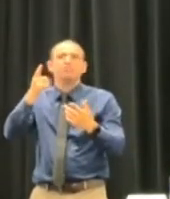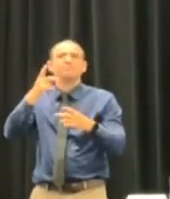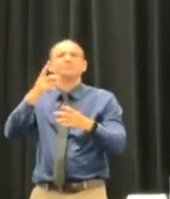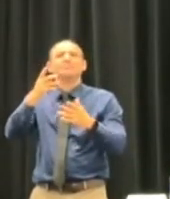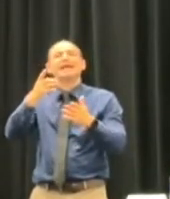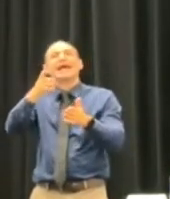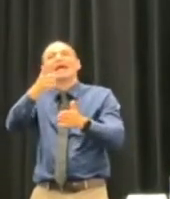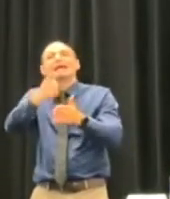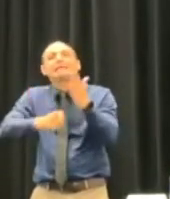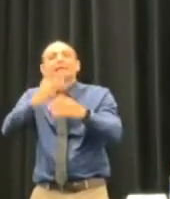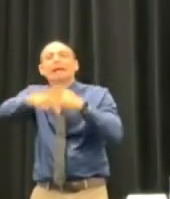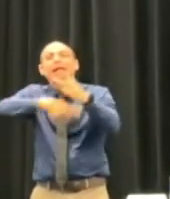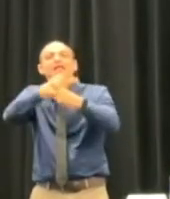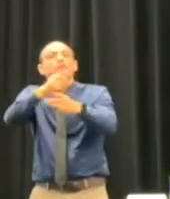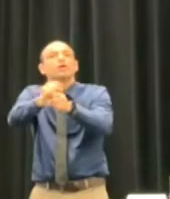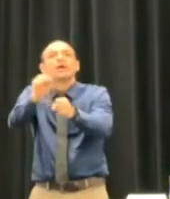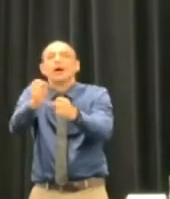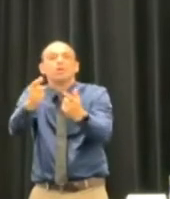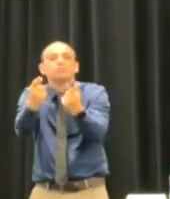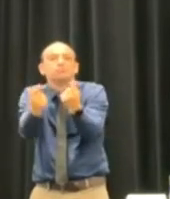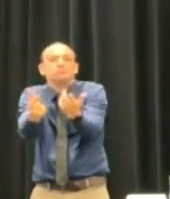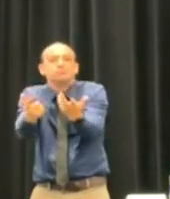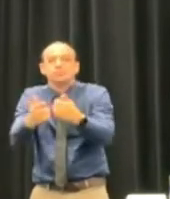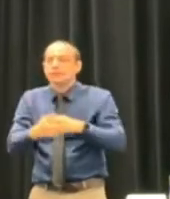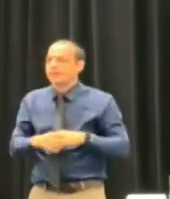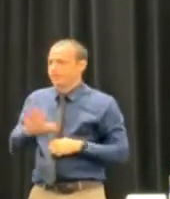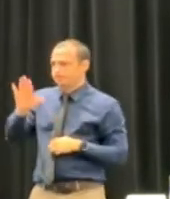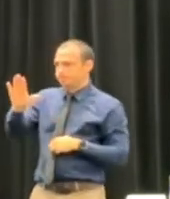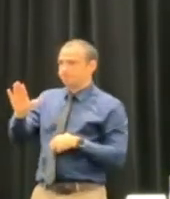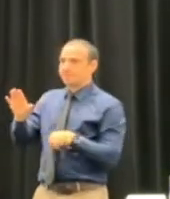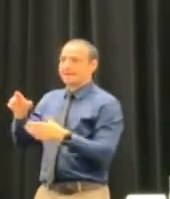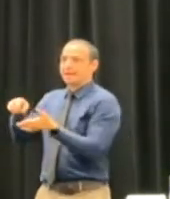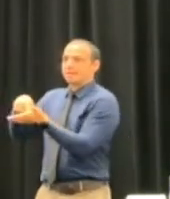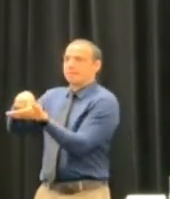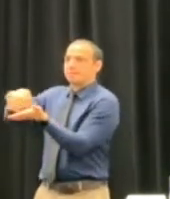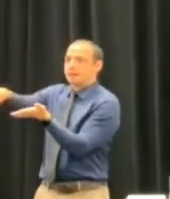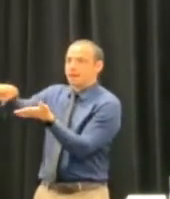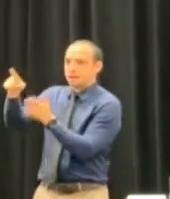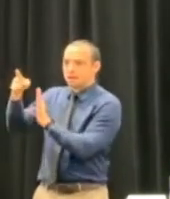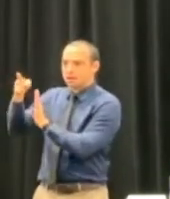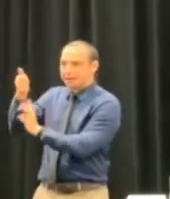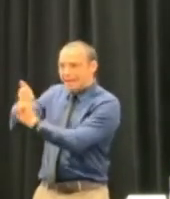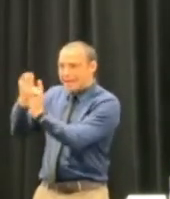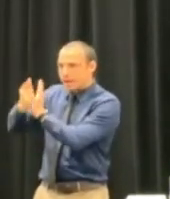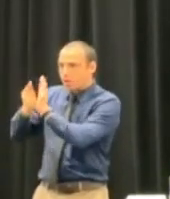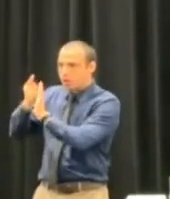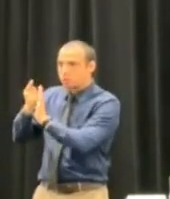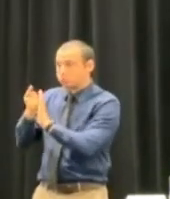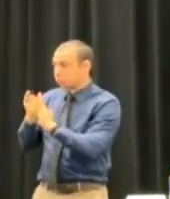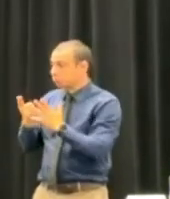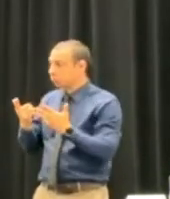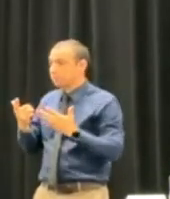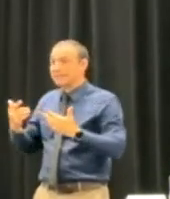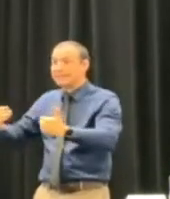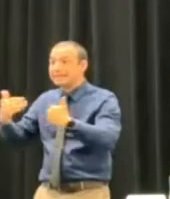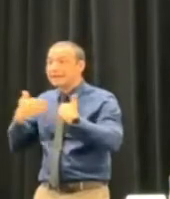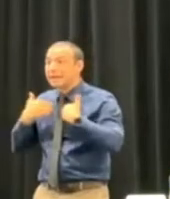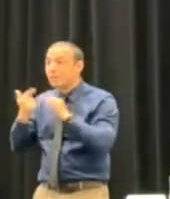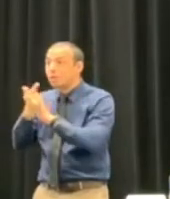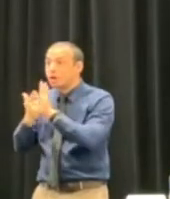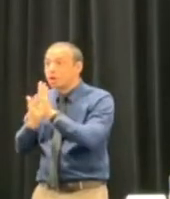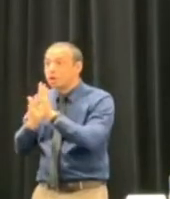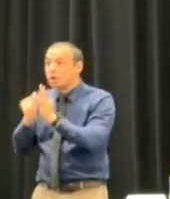generales de qué se trata cada uno claro que sí con relación al salario mínimo la realidad que al momento no hay una legislación aprobada